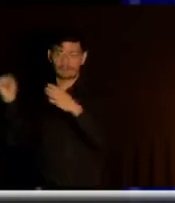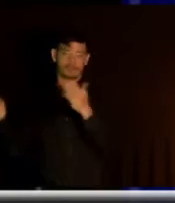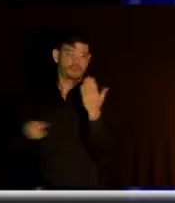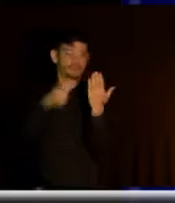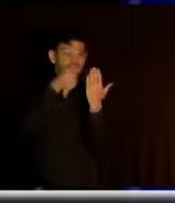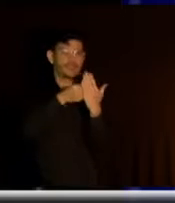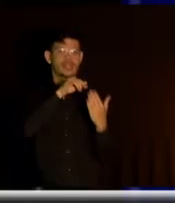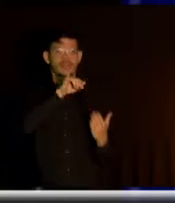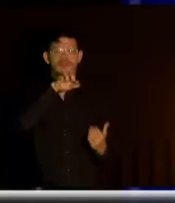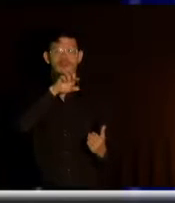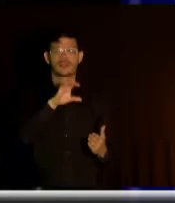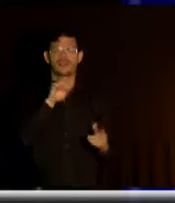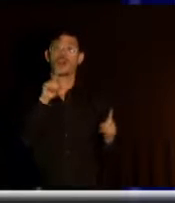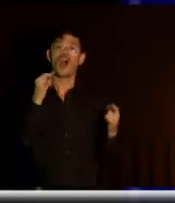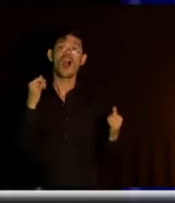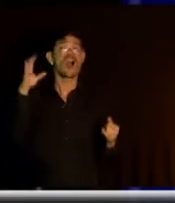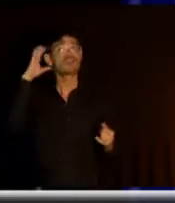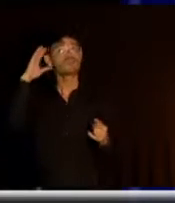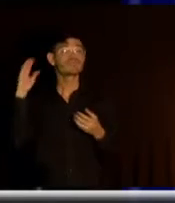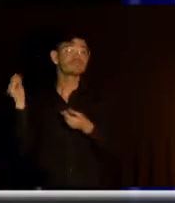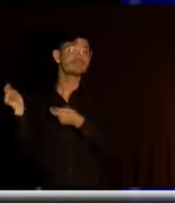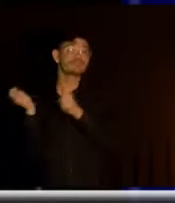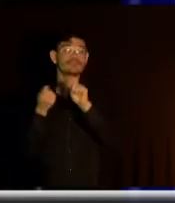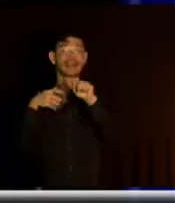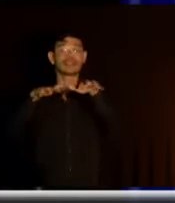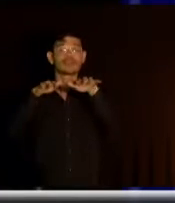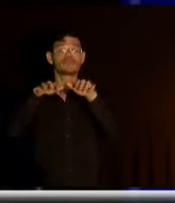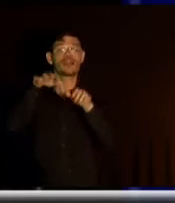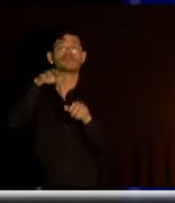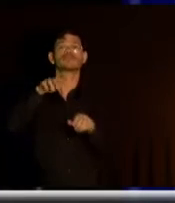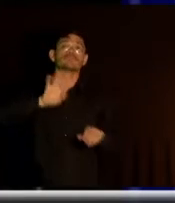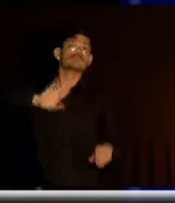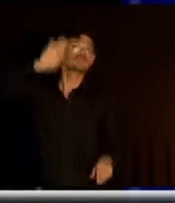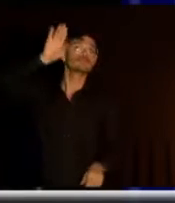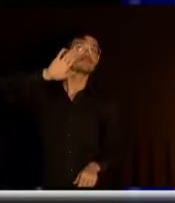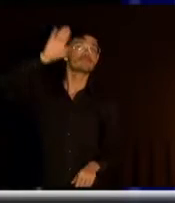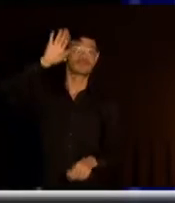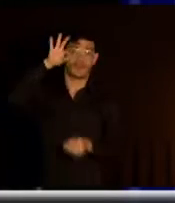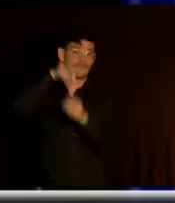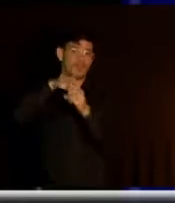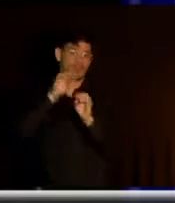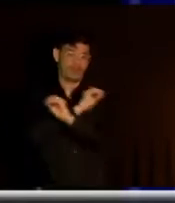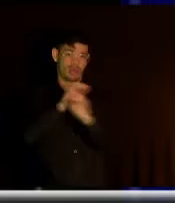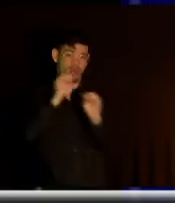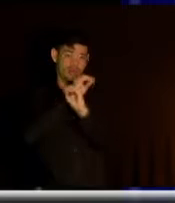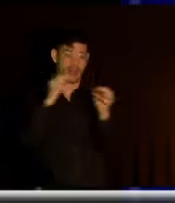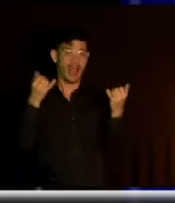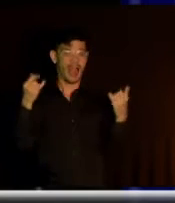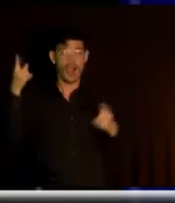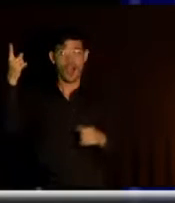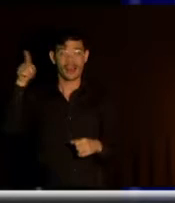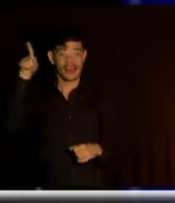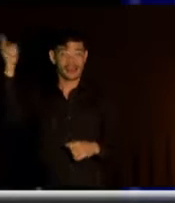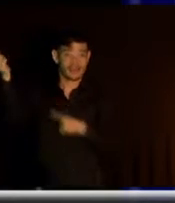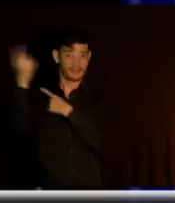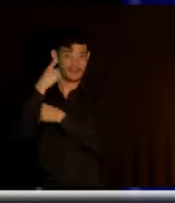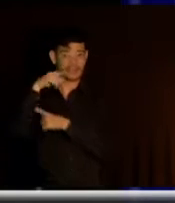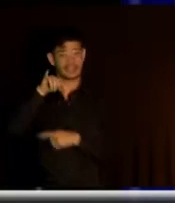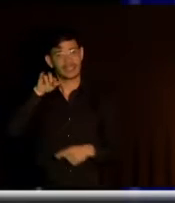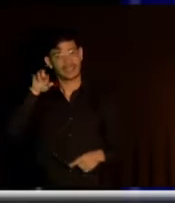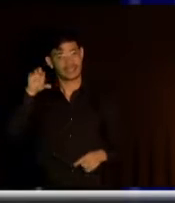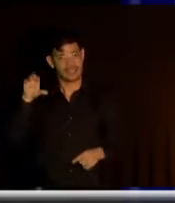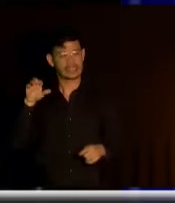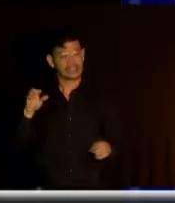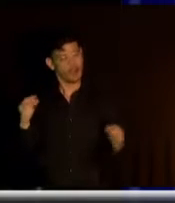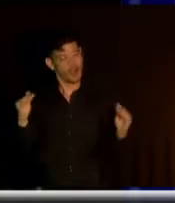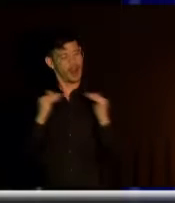voz a la asamblea. Lo que nos está pidiendo precisamente el IPC es que asemejemos esa estructura. Es decir,